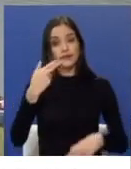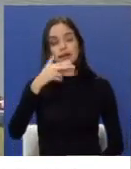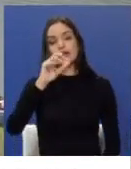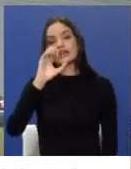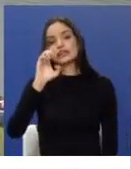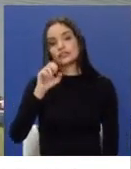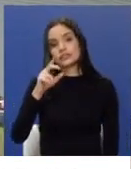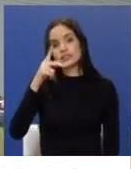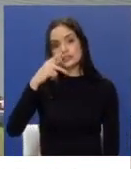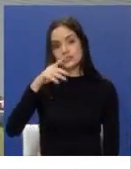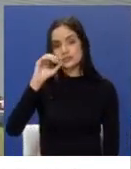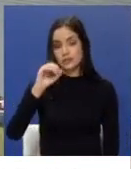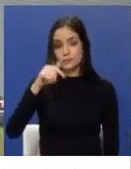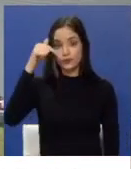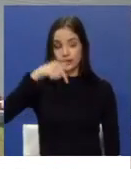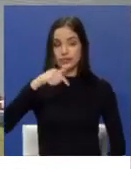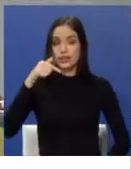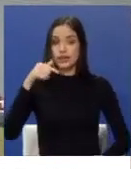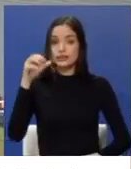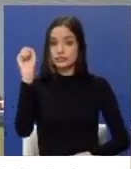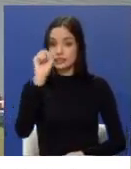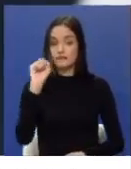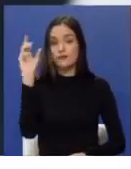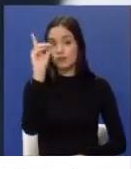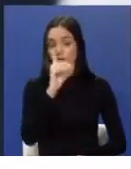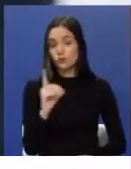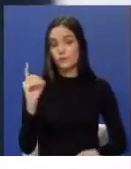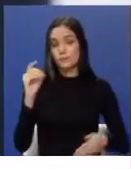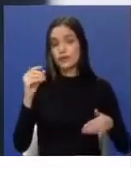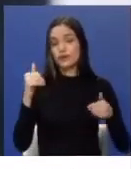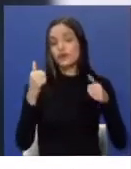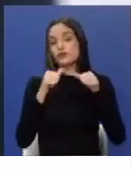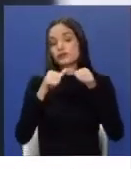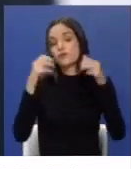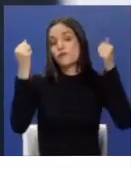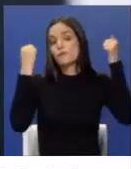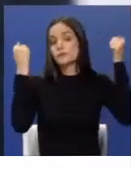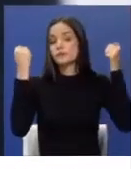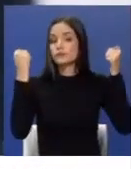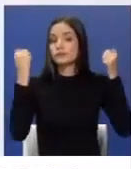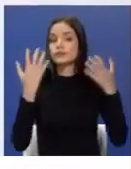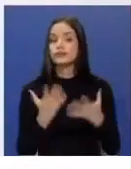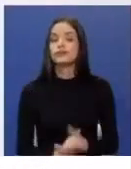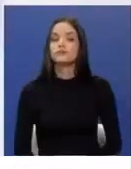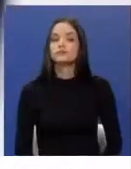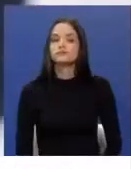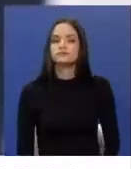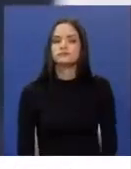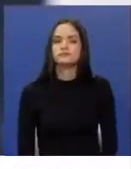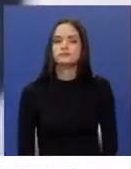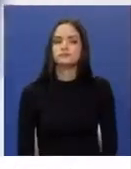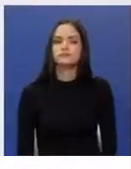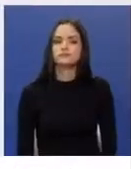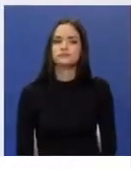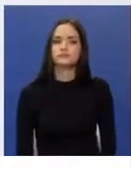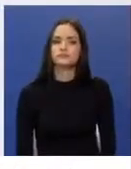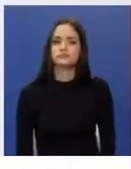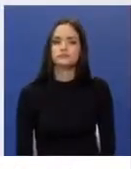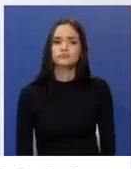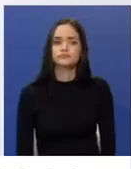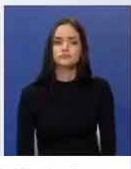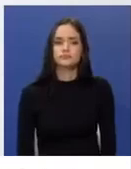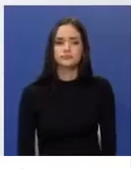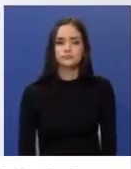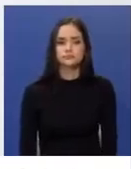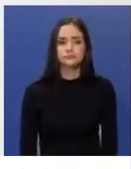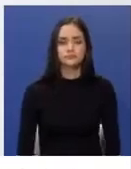para indicar que esto no debería ser, porque a futuro esto podría provocar que se cobrara por parte de la comarca por los usos o concesiones que se